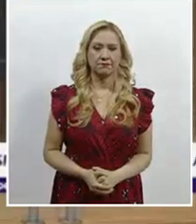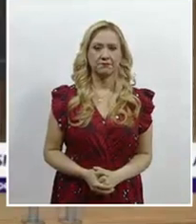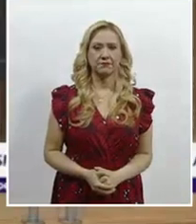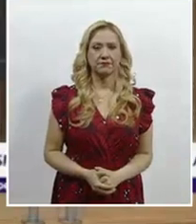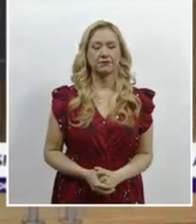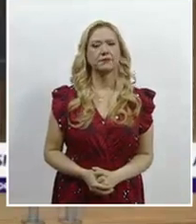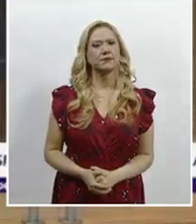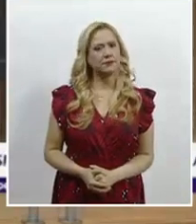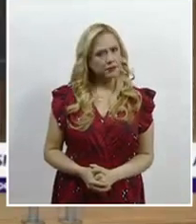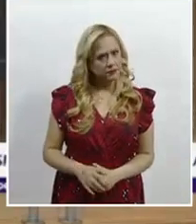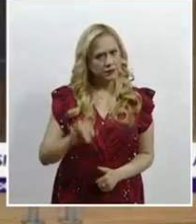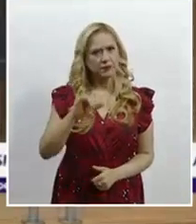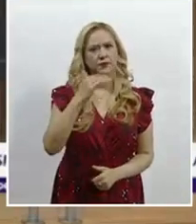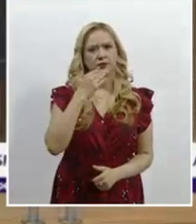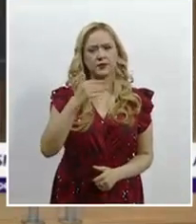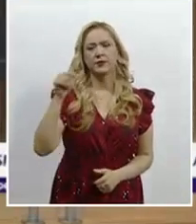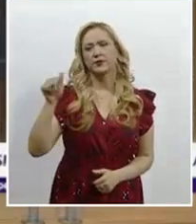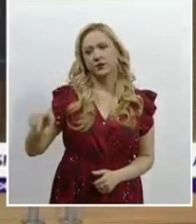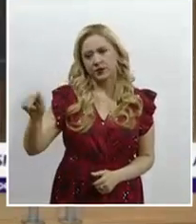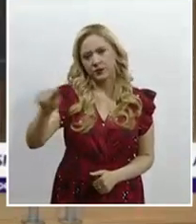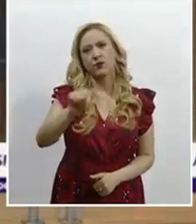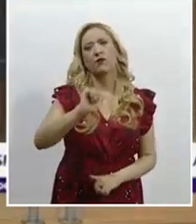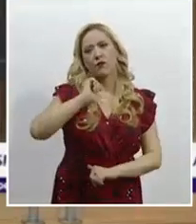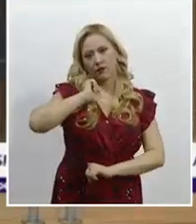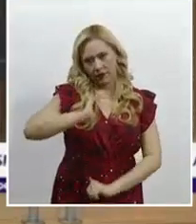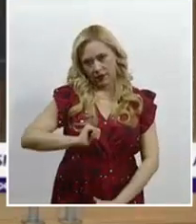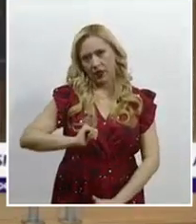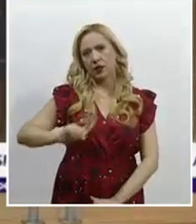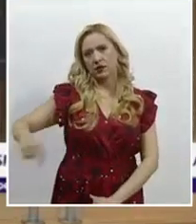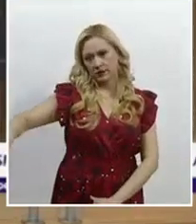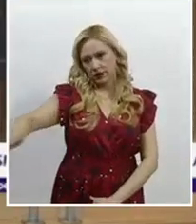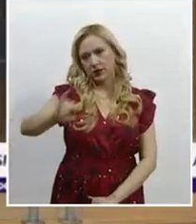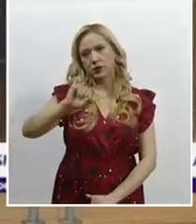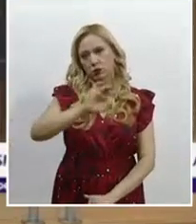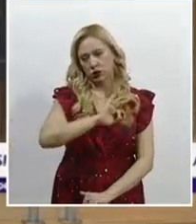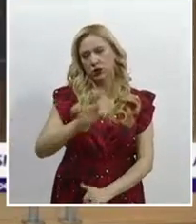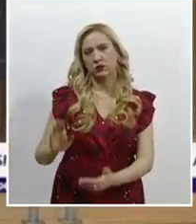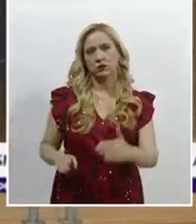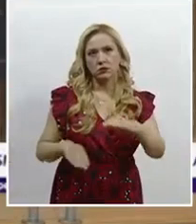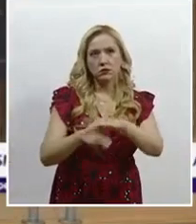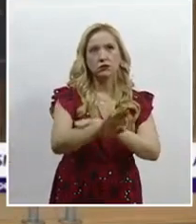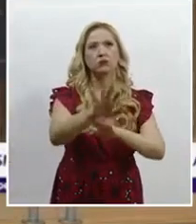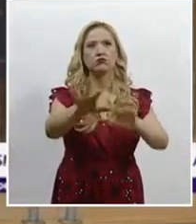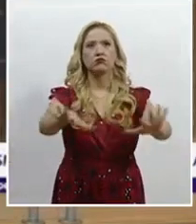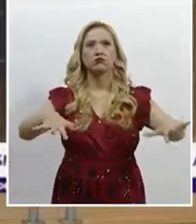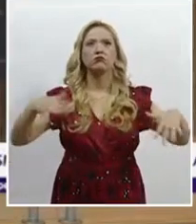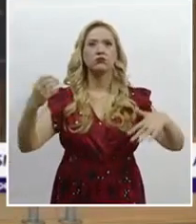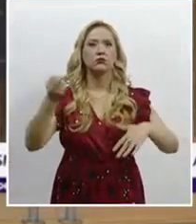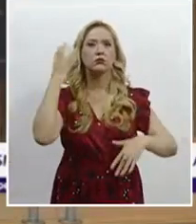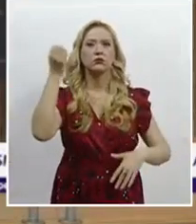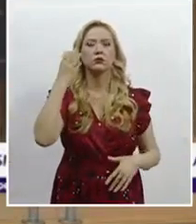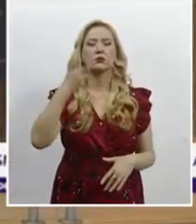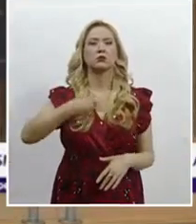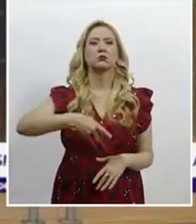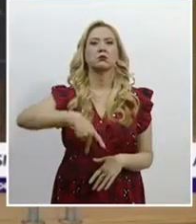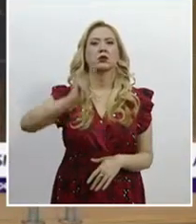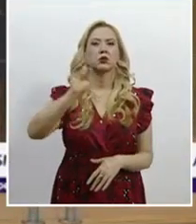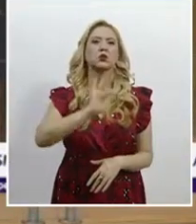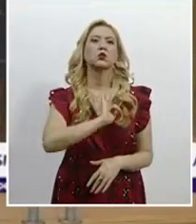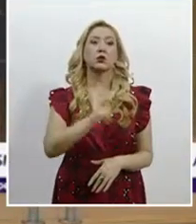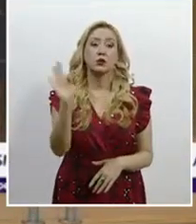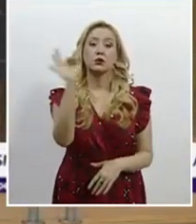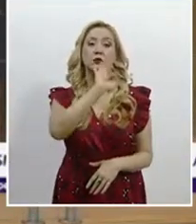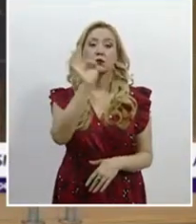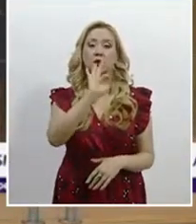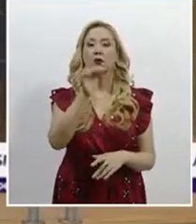Se advierte que si bien las regidurías tienen la atribución de participar en las sesiones, dicha potestad no es absoluta y puede ser modulada para los efectos